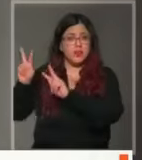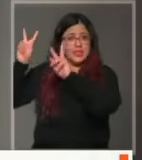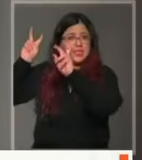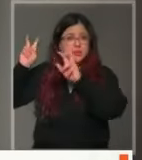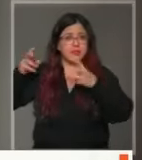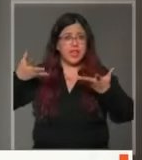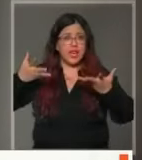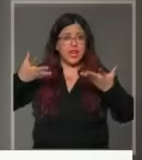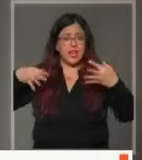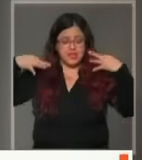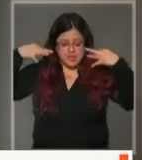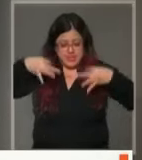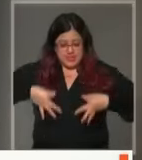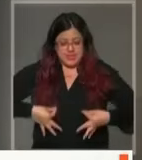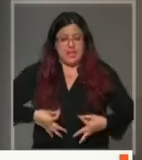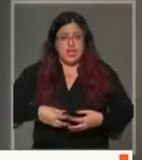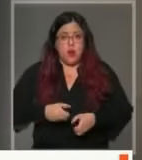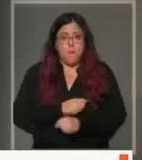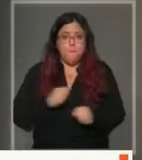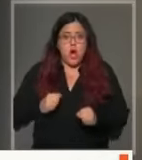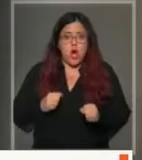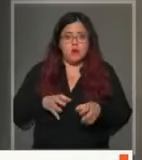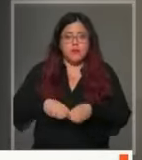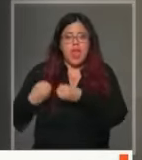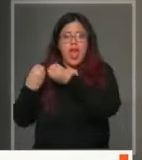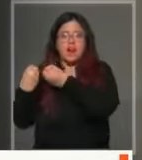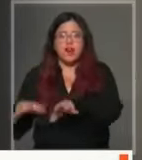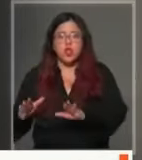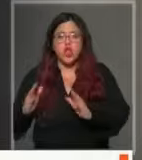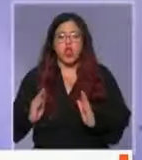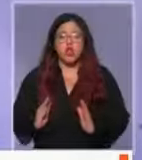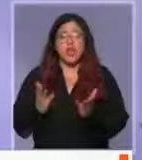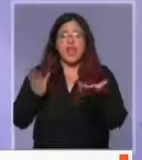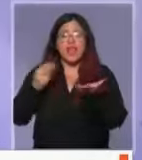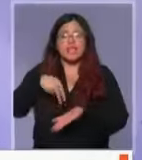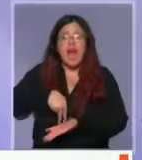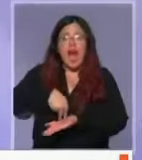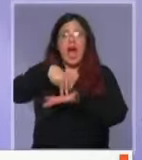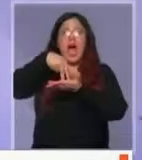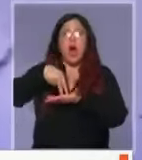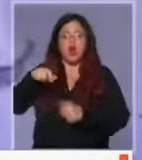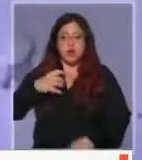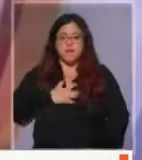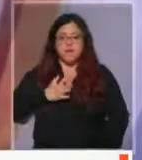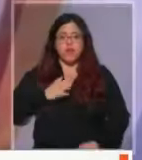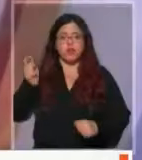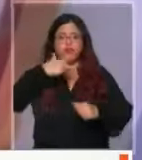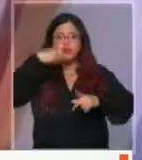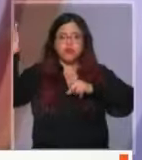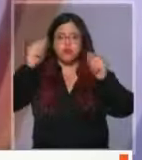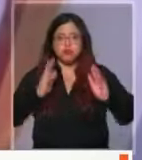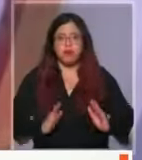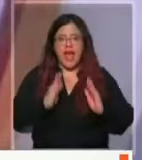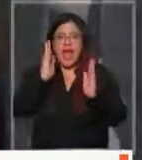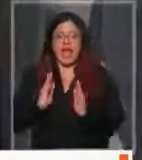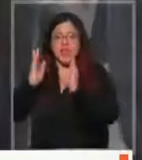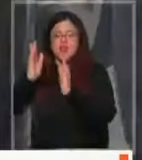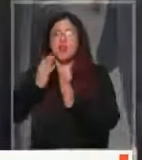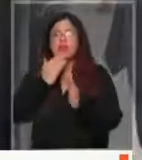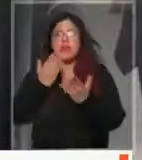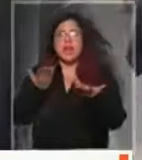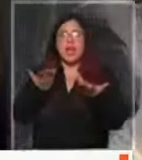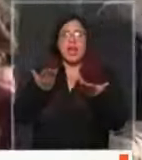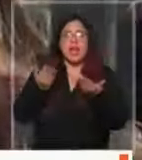chaleco explosivo, apareció abandonado en un ascensor y generó gran alarma. Evacuaron varios edificios, desviaron el